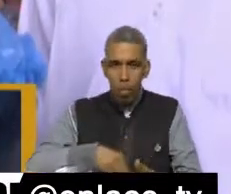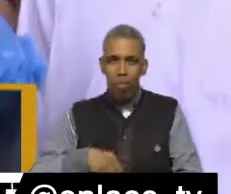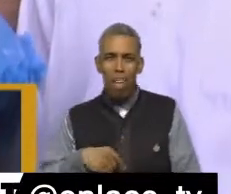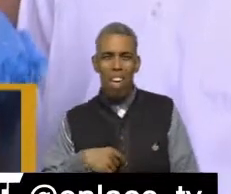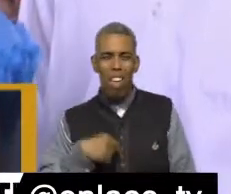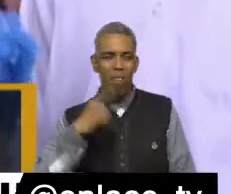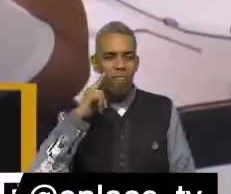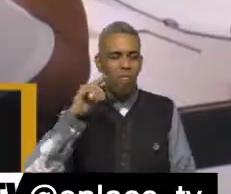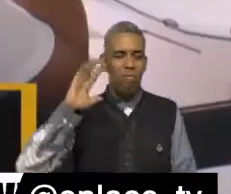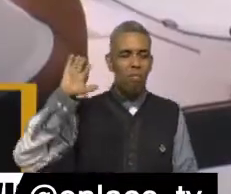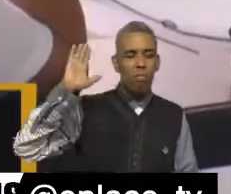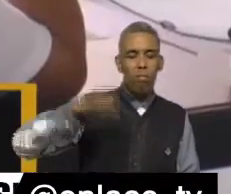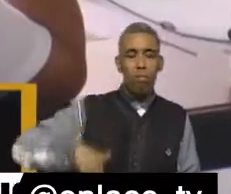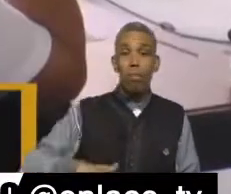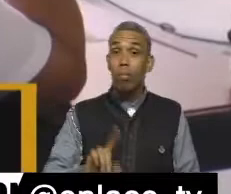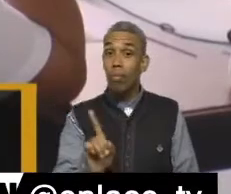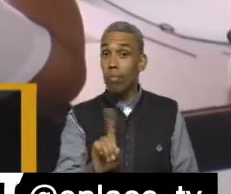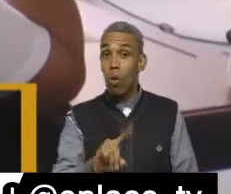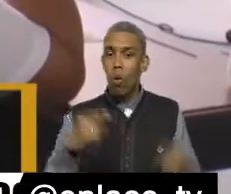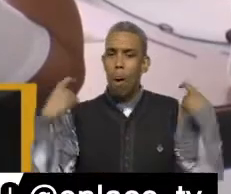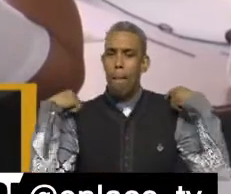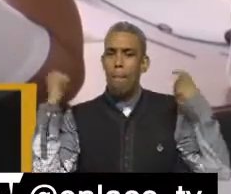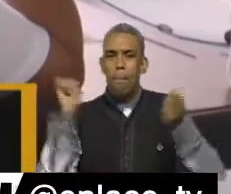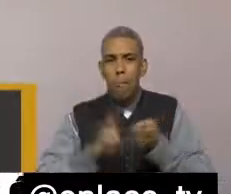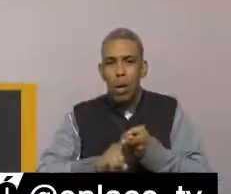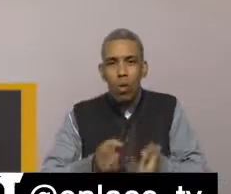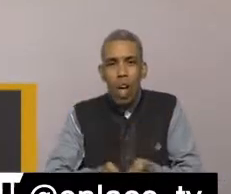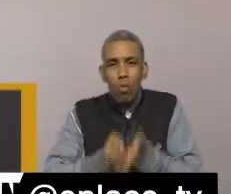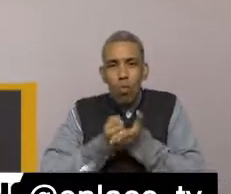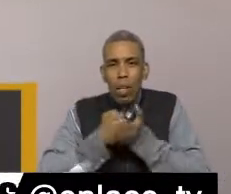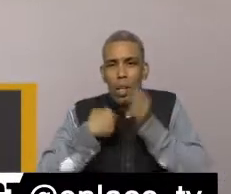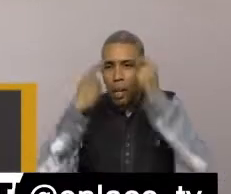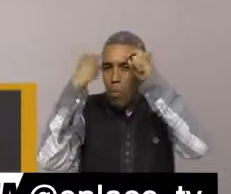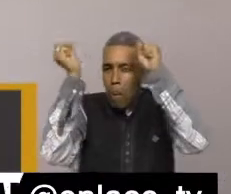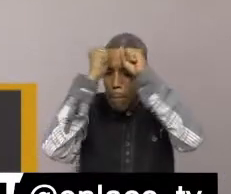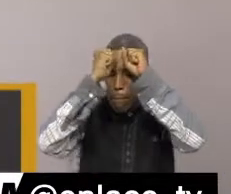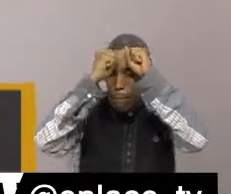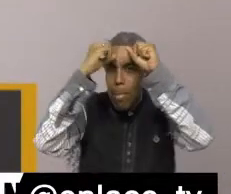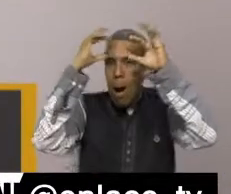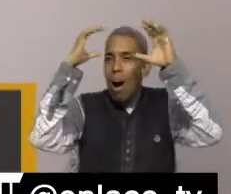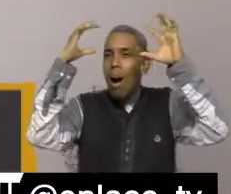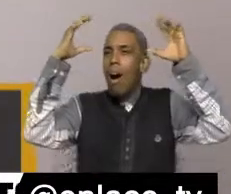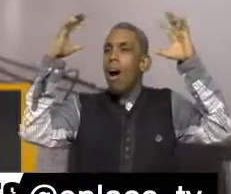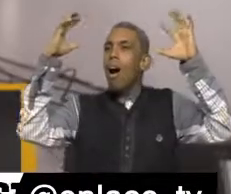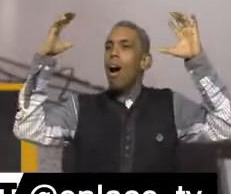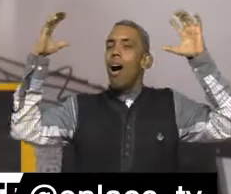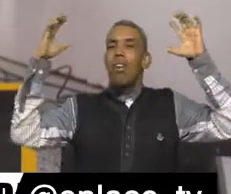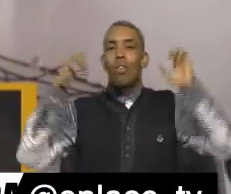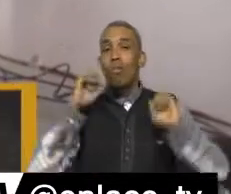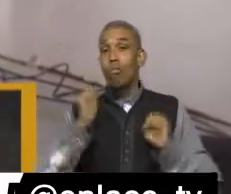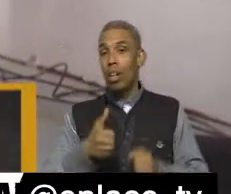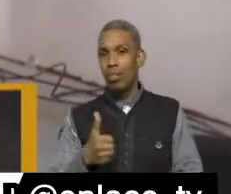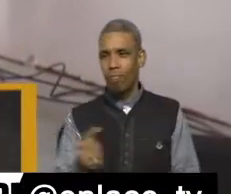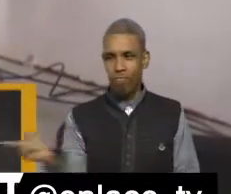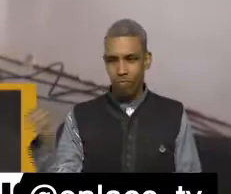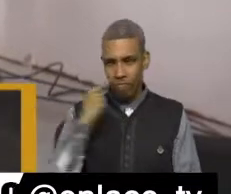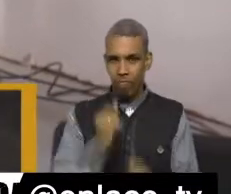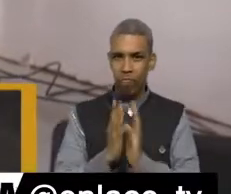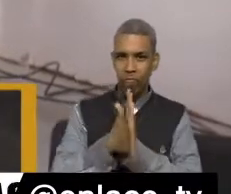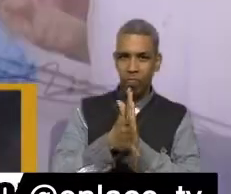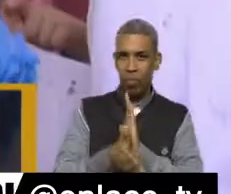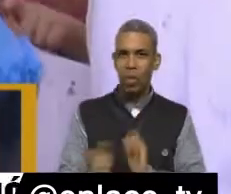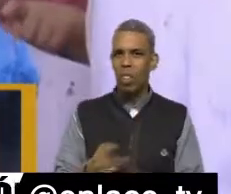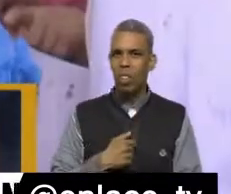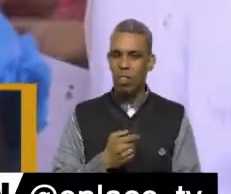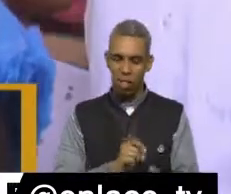porque el español nos abre la imaginación, a nuevas aventuras. Ella ha contado de qué se trata su propio